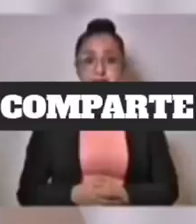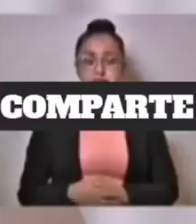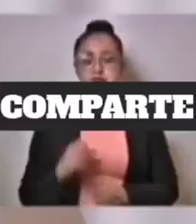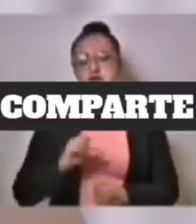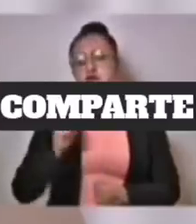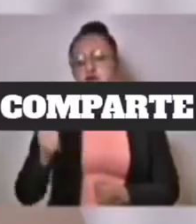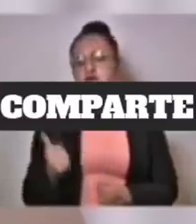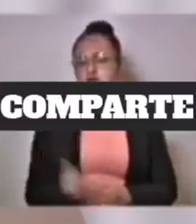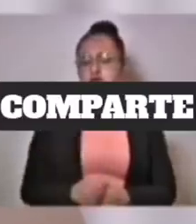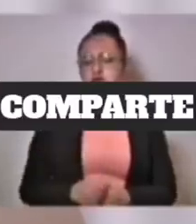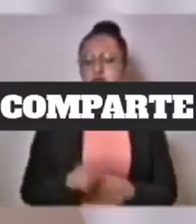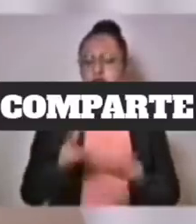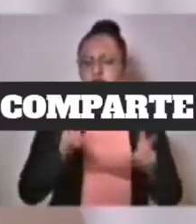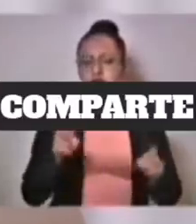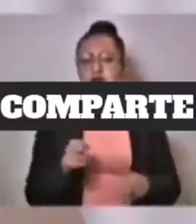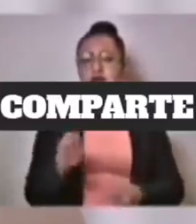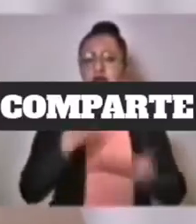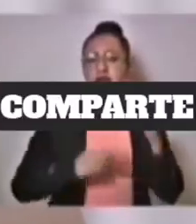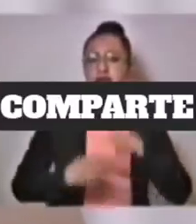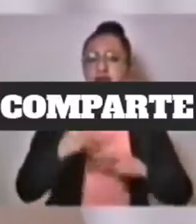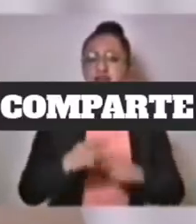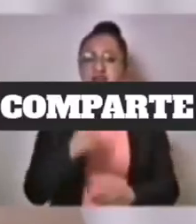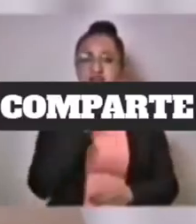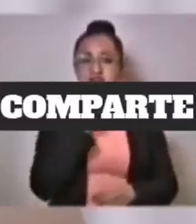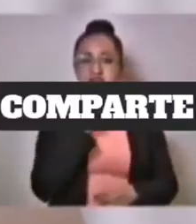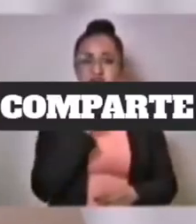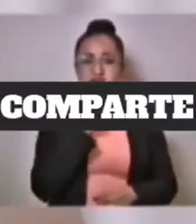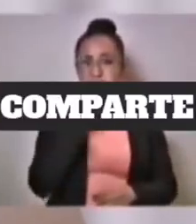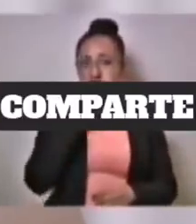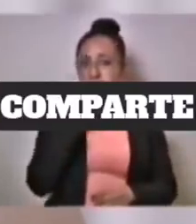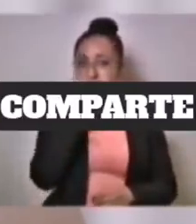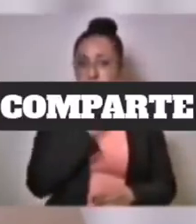El otro asunto es el regreso de los niños a clases.